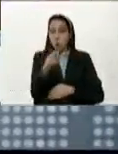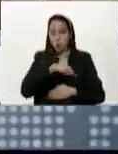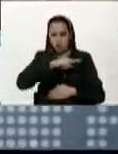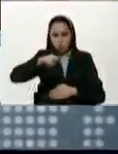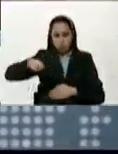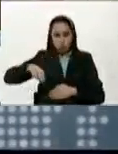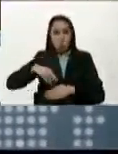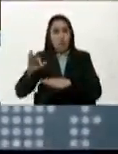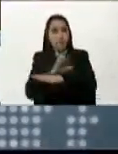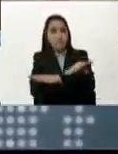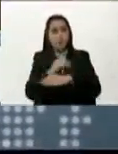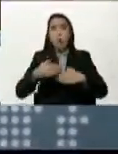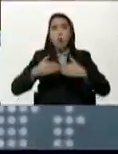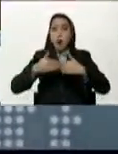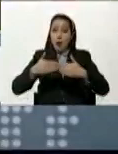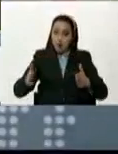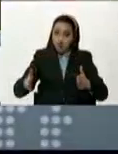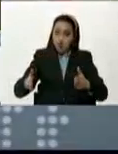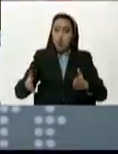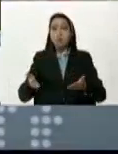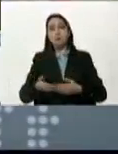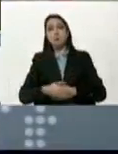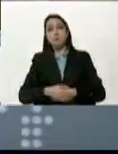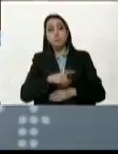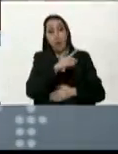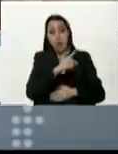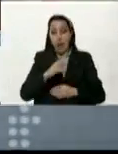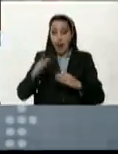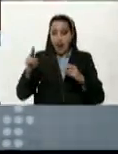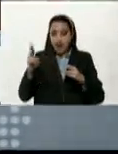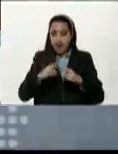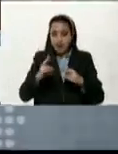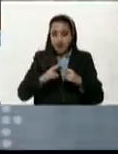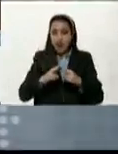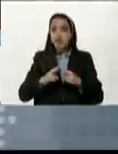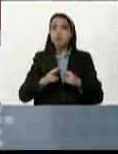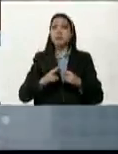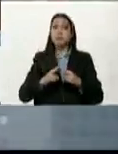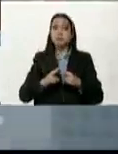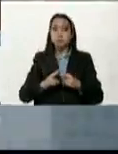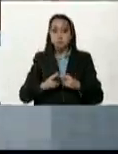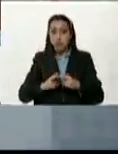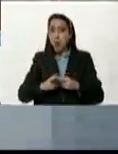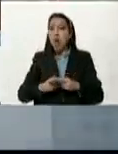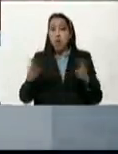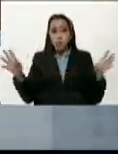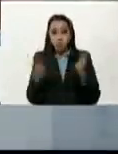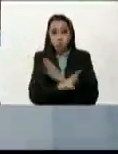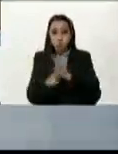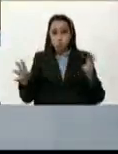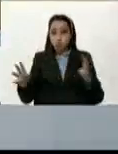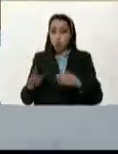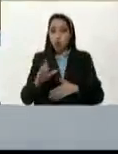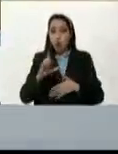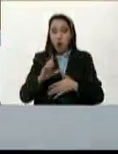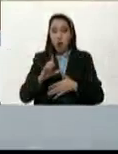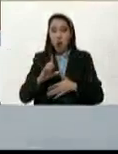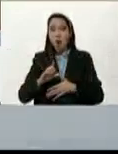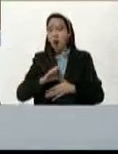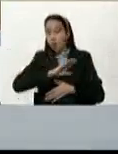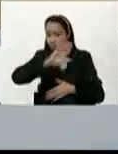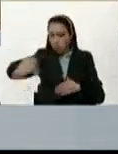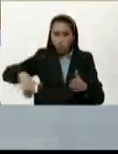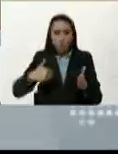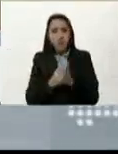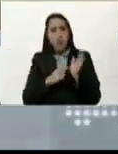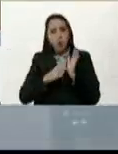la frontera con el taxi de la frontera más activa de toda américa latina la